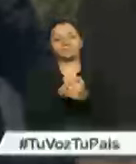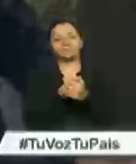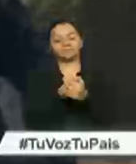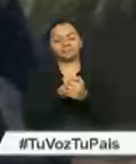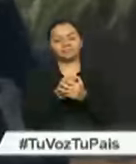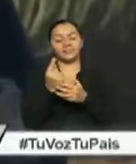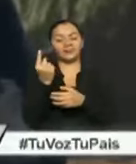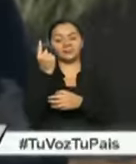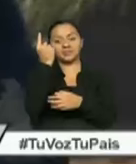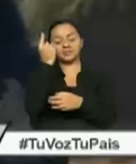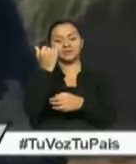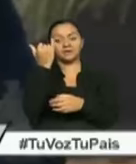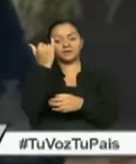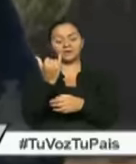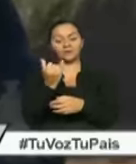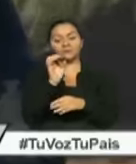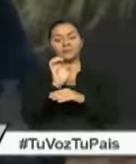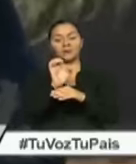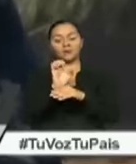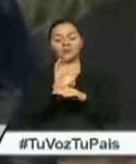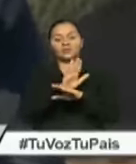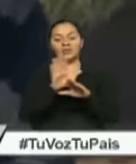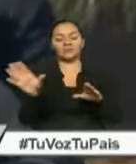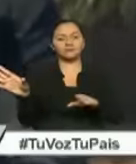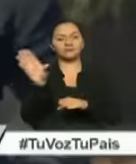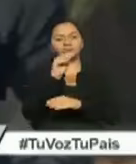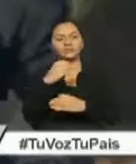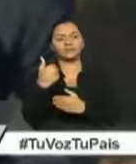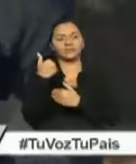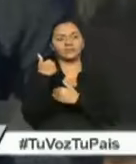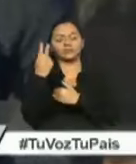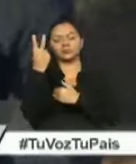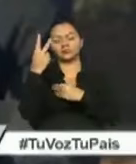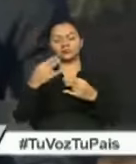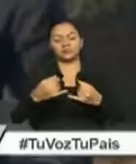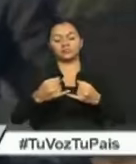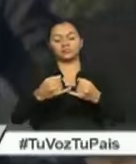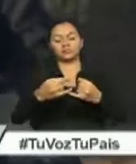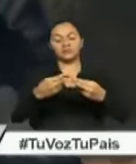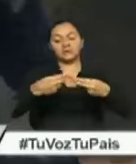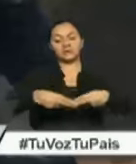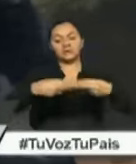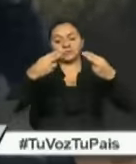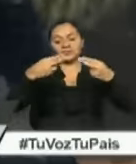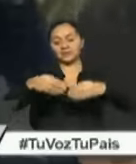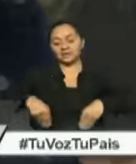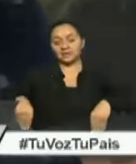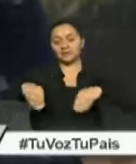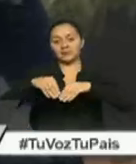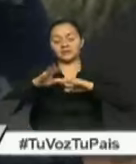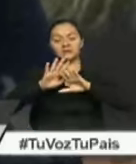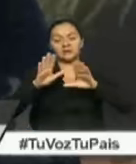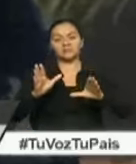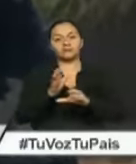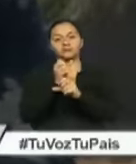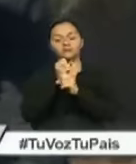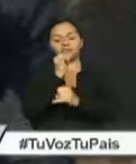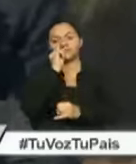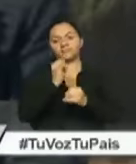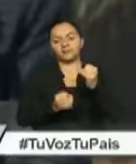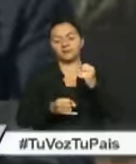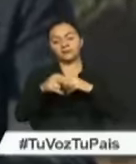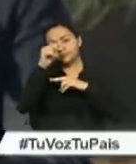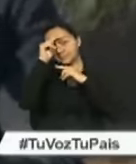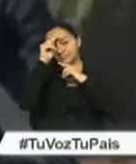Por primera vez en su historia, Ecuador tendrá absolutamente todos sus límites terrestres, marítimos, perfectamente definidos. Esas son